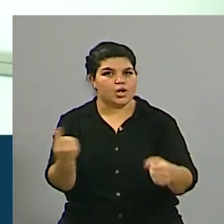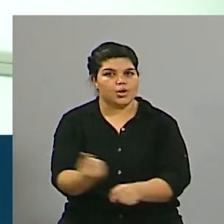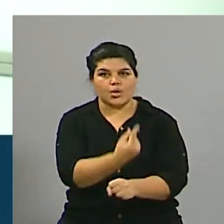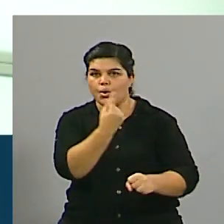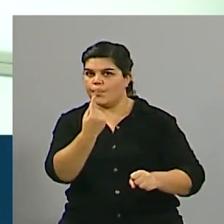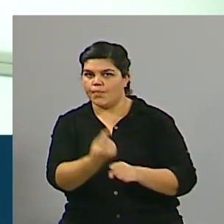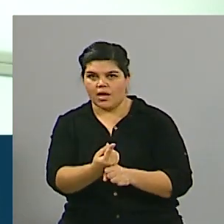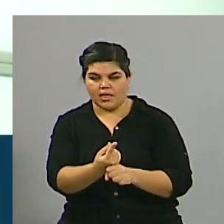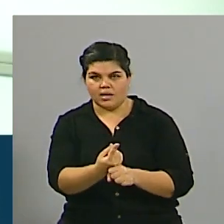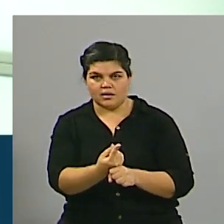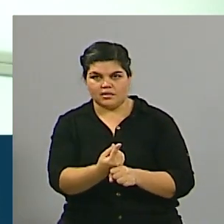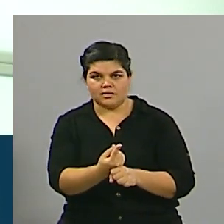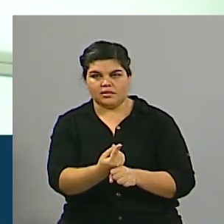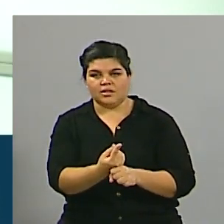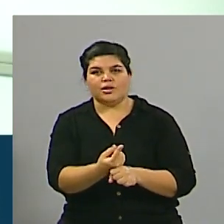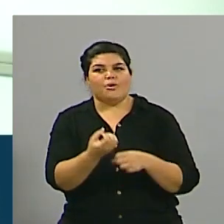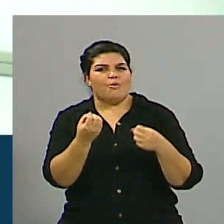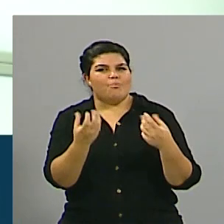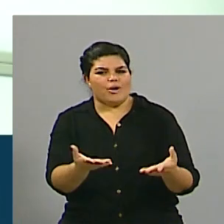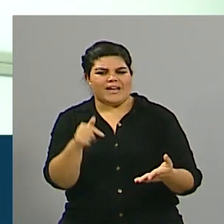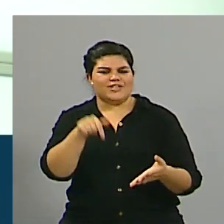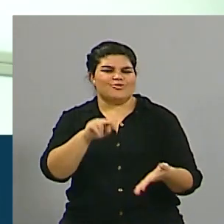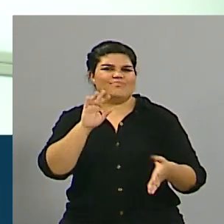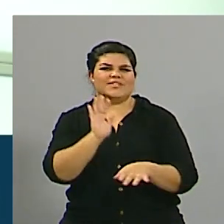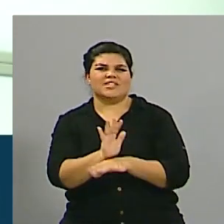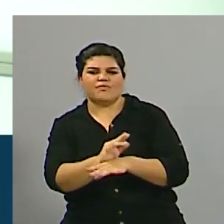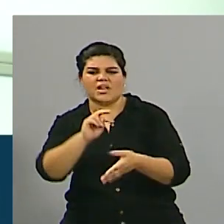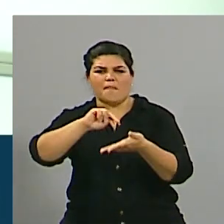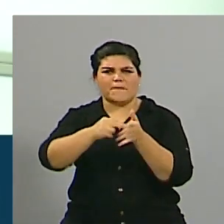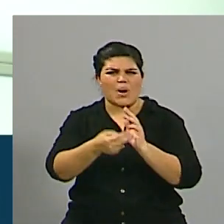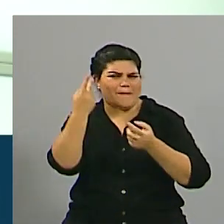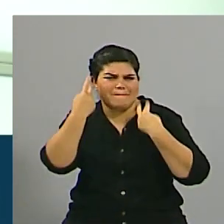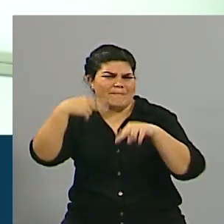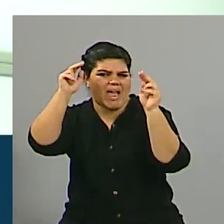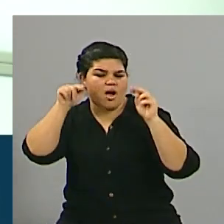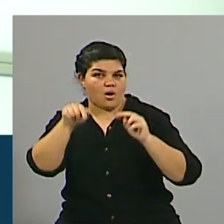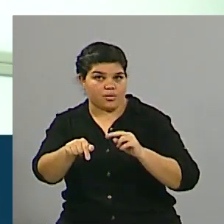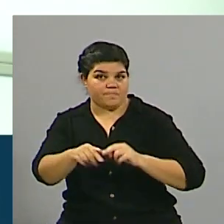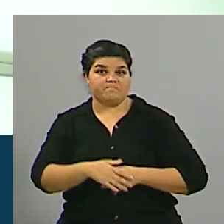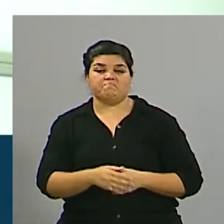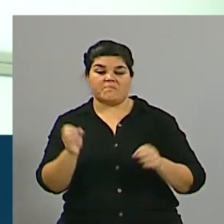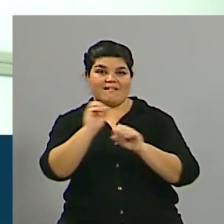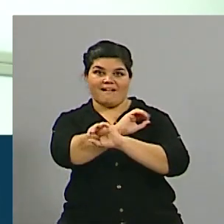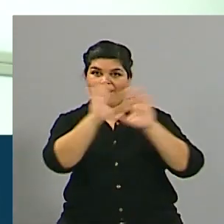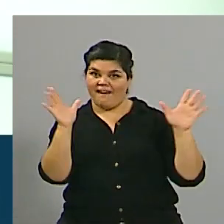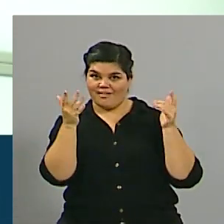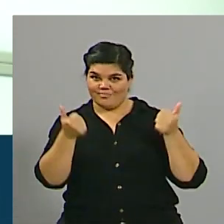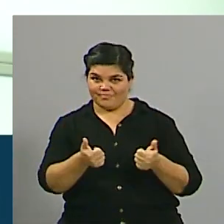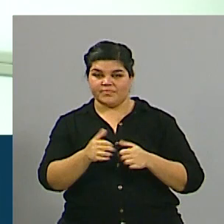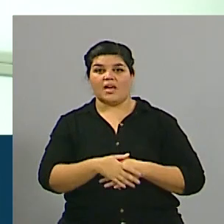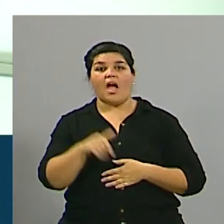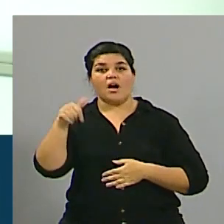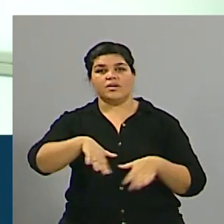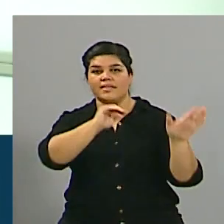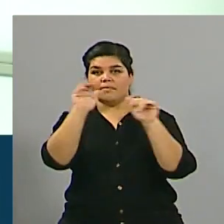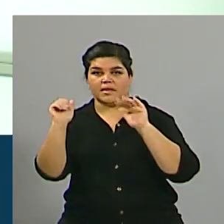sería tendría más consecuencias que beneficios. Está claro que es así. Nos despedimos, les deseamos a ustedes que tengan una